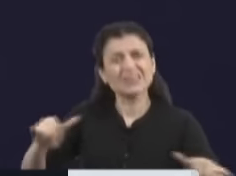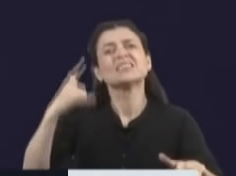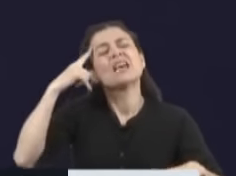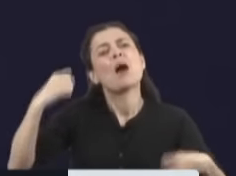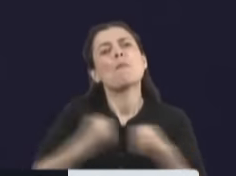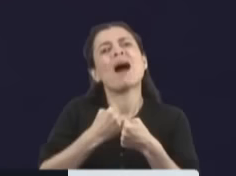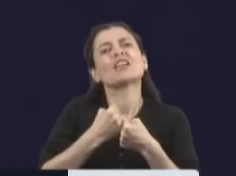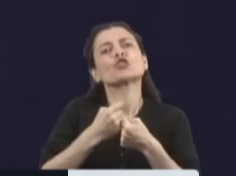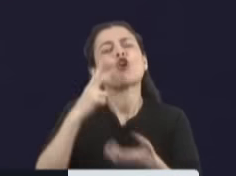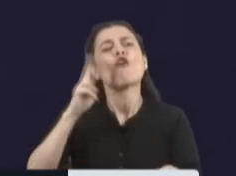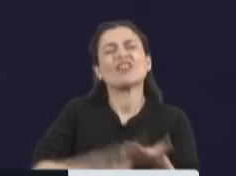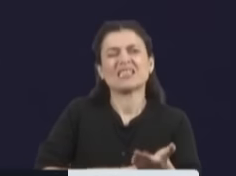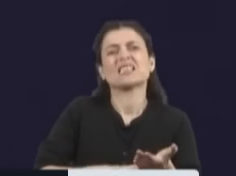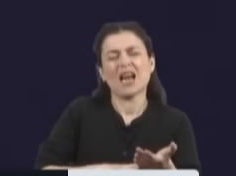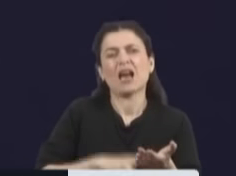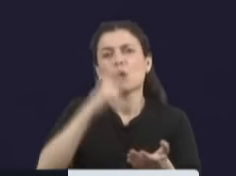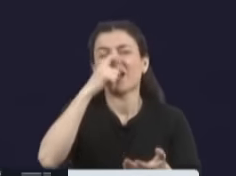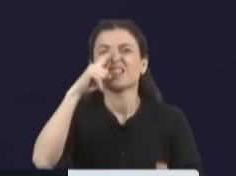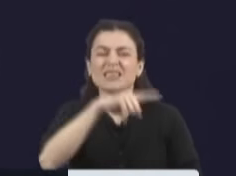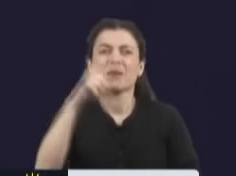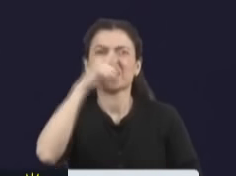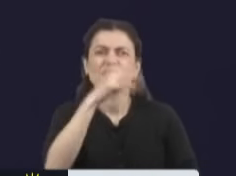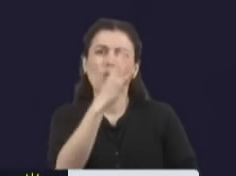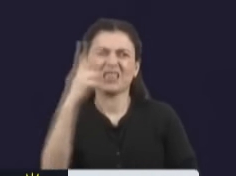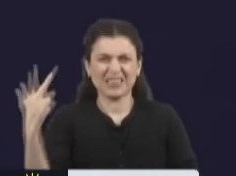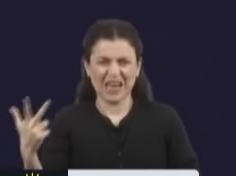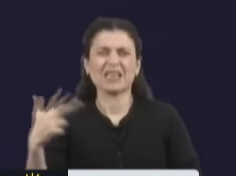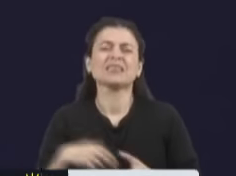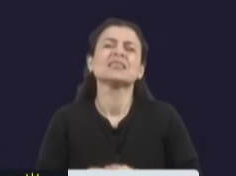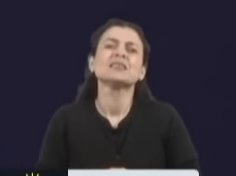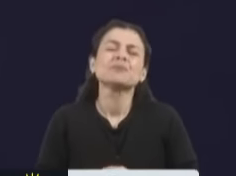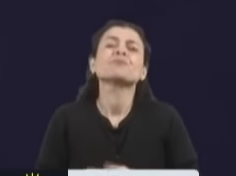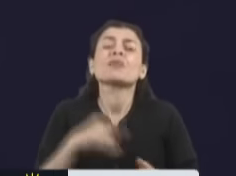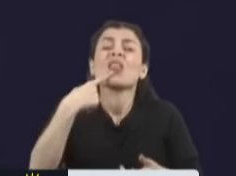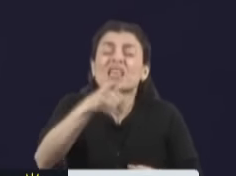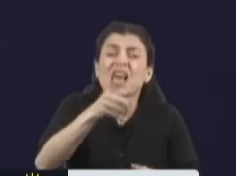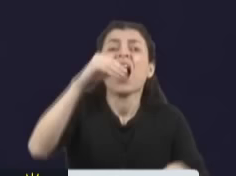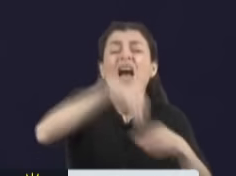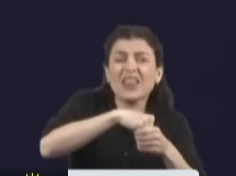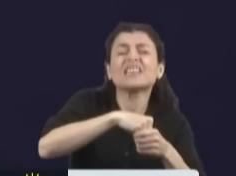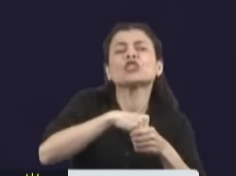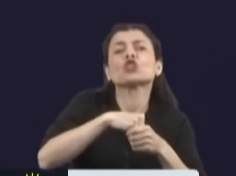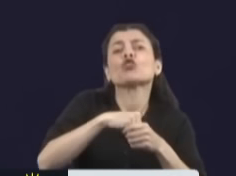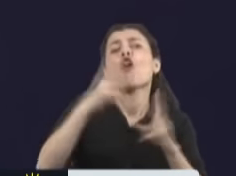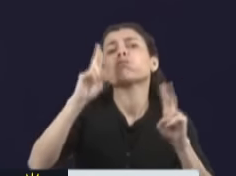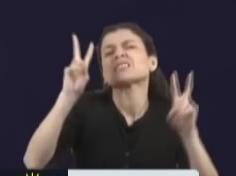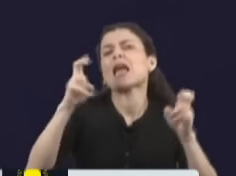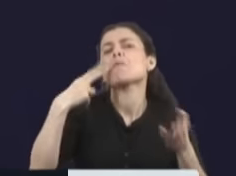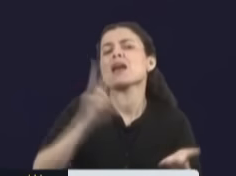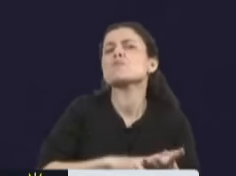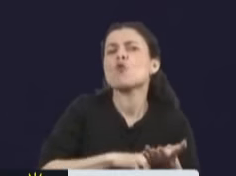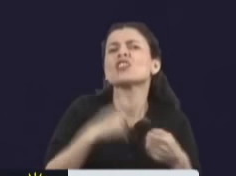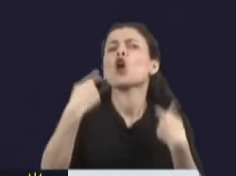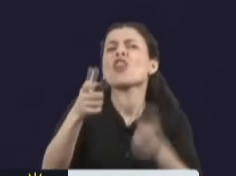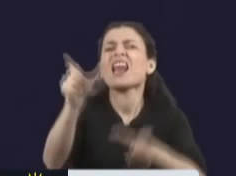legislativo con la ley 27743 de medidas Fiscales paliativas y relevantes va a permitir a los contribuyentes